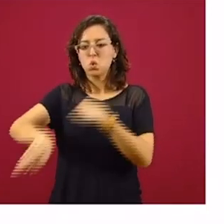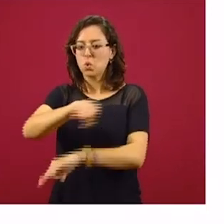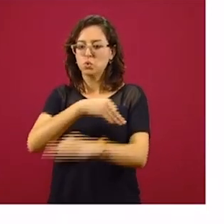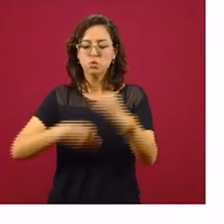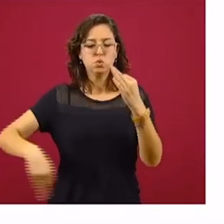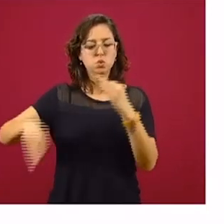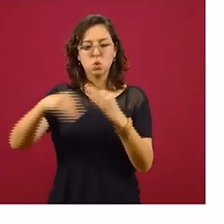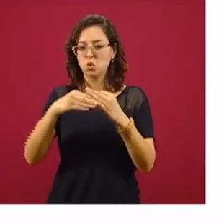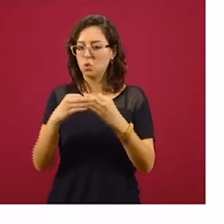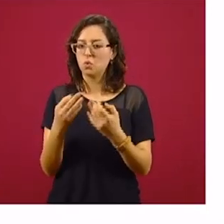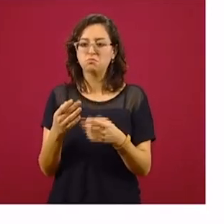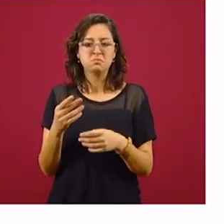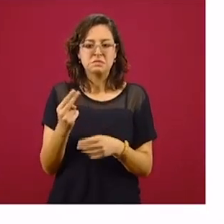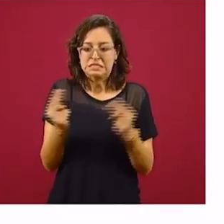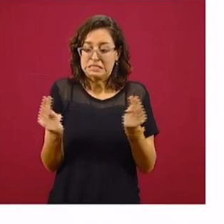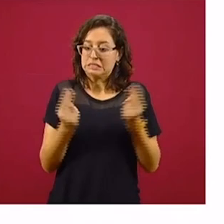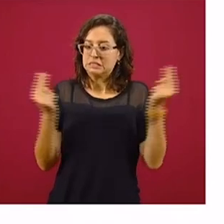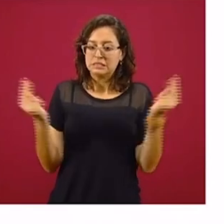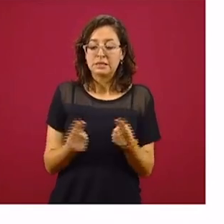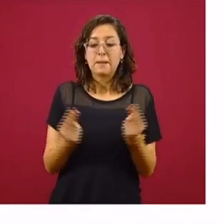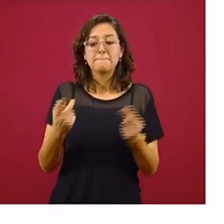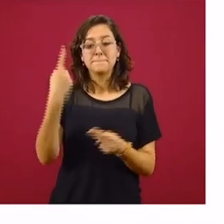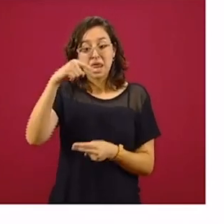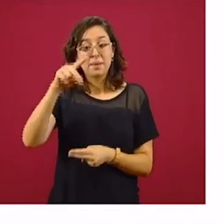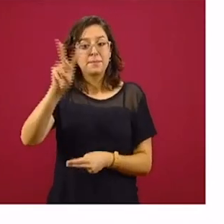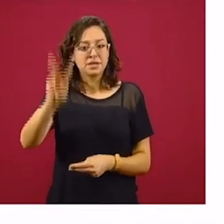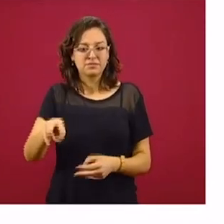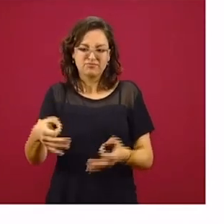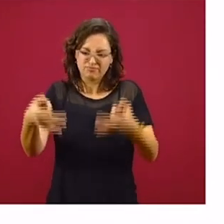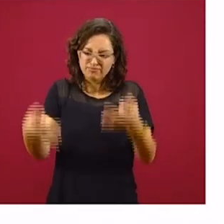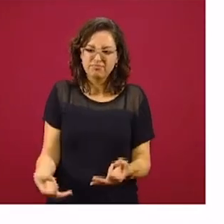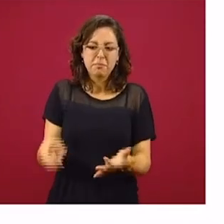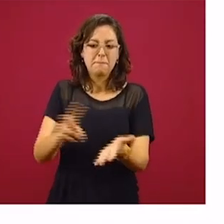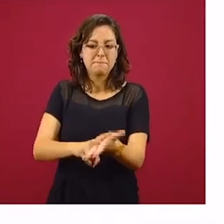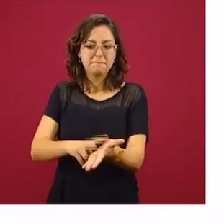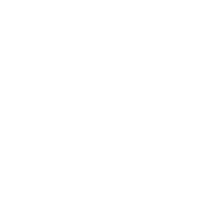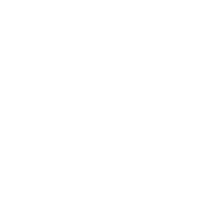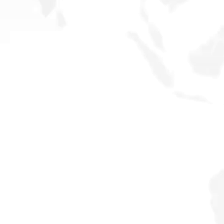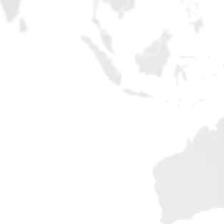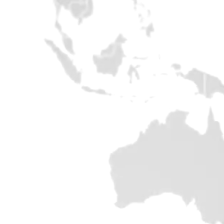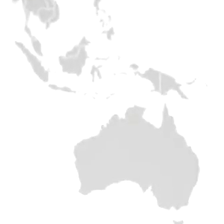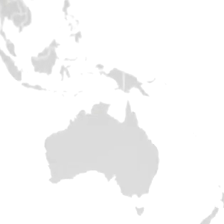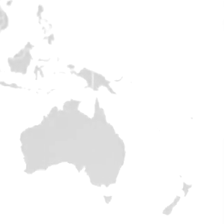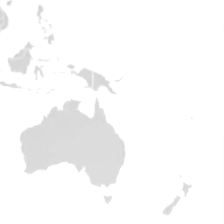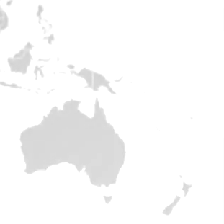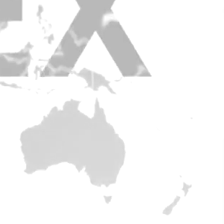todos los códigos que se necesitan para que tenga un valor totalmente legal.